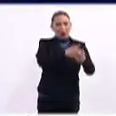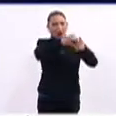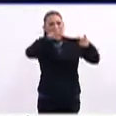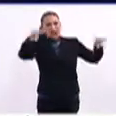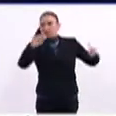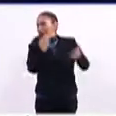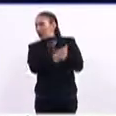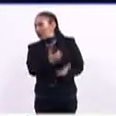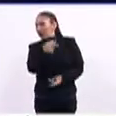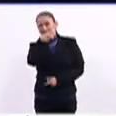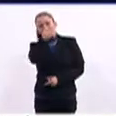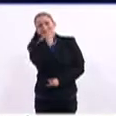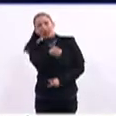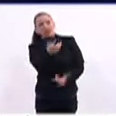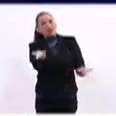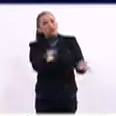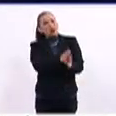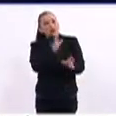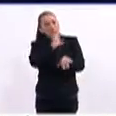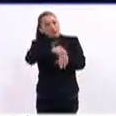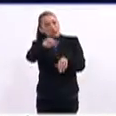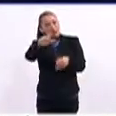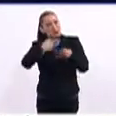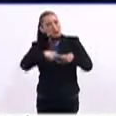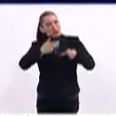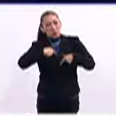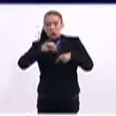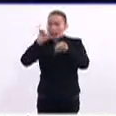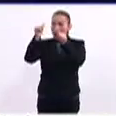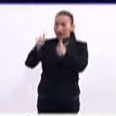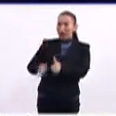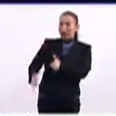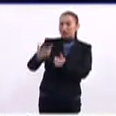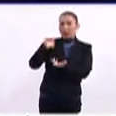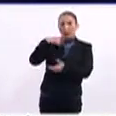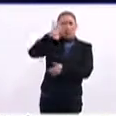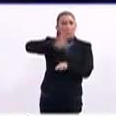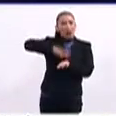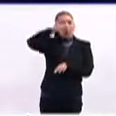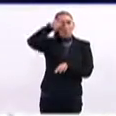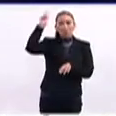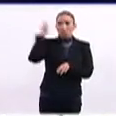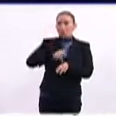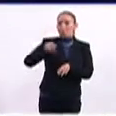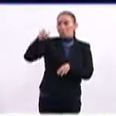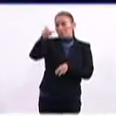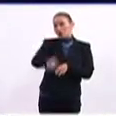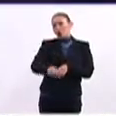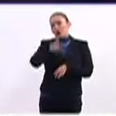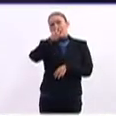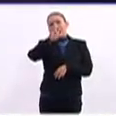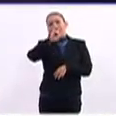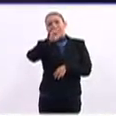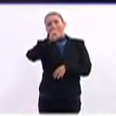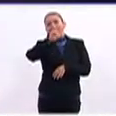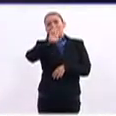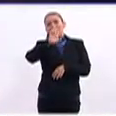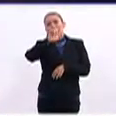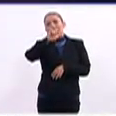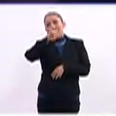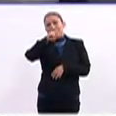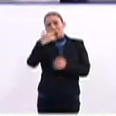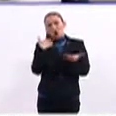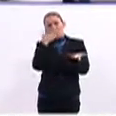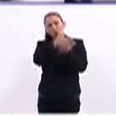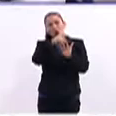enormes críticas con respecto a que por qué le daban permiso a un artista, y más siendo uno como Ribelino, de intervenir